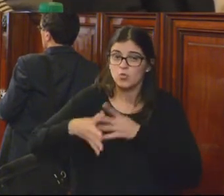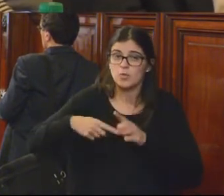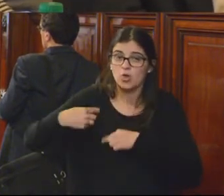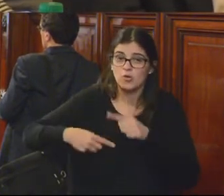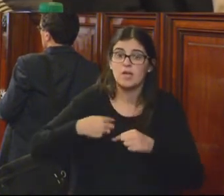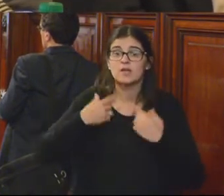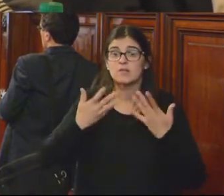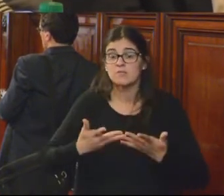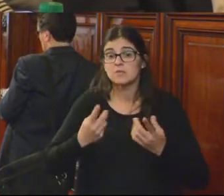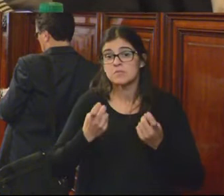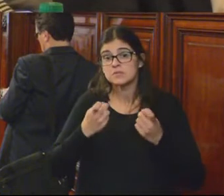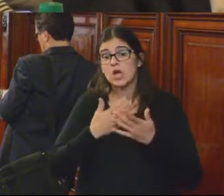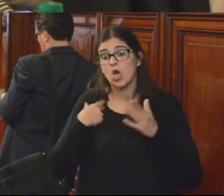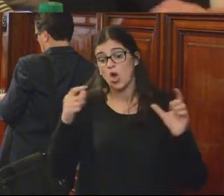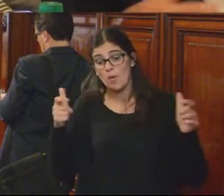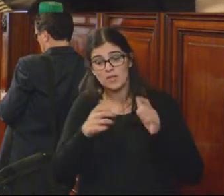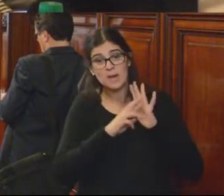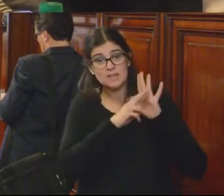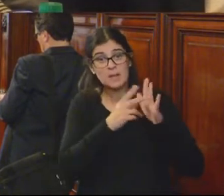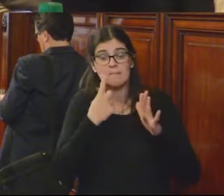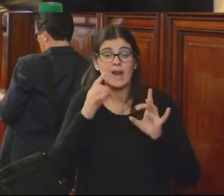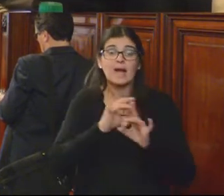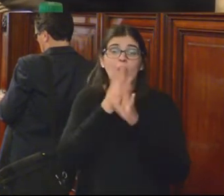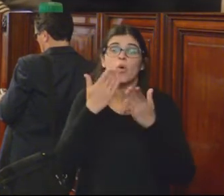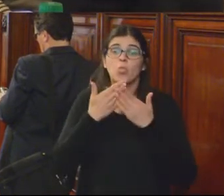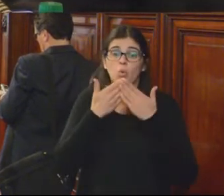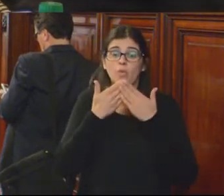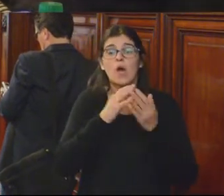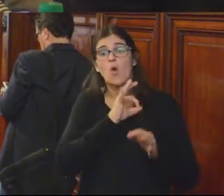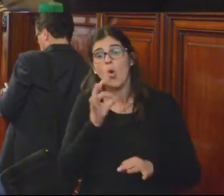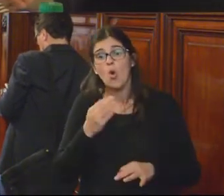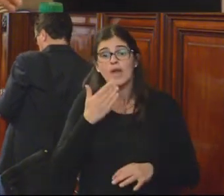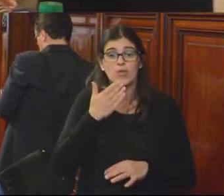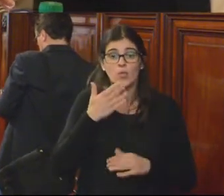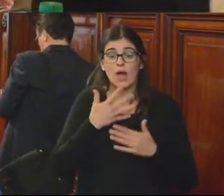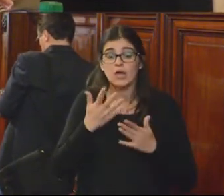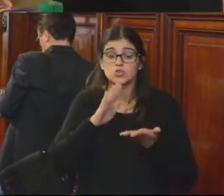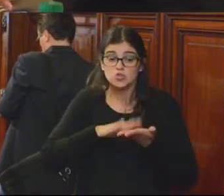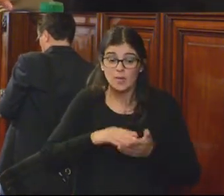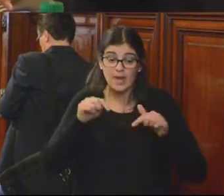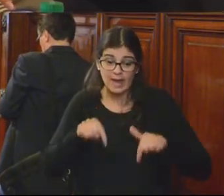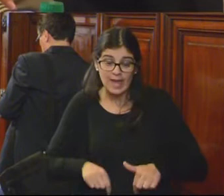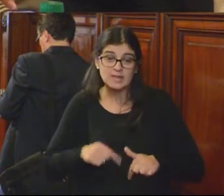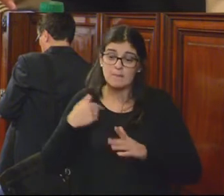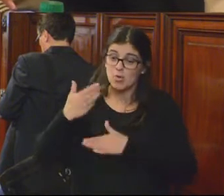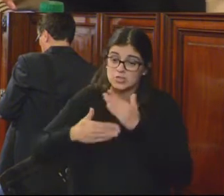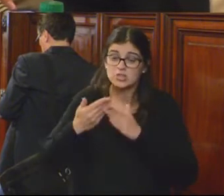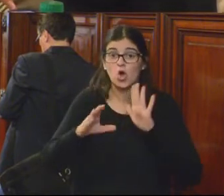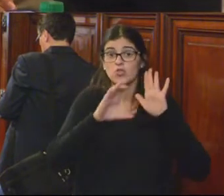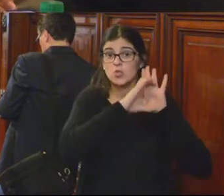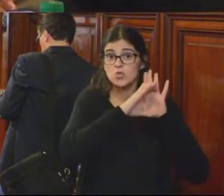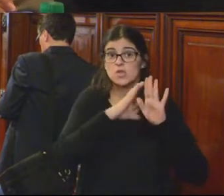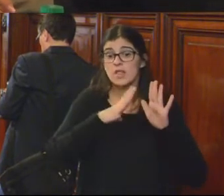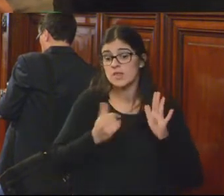a su disposición, señores comisionados, para aclarar cualquier duda o inquietud que con respecto a este inédito proceso constituyente